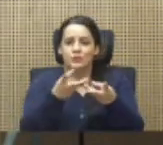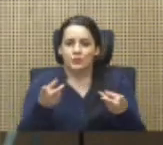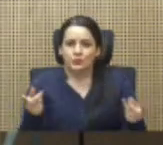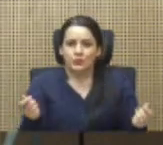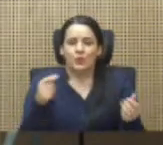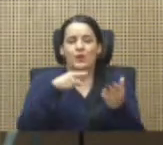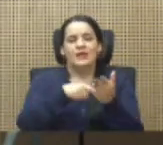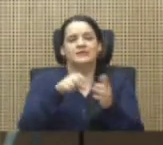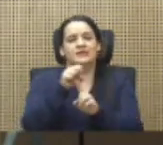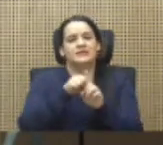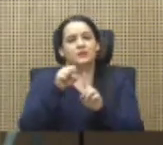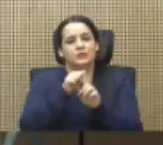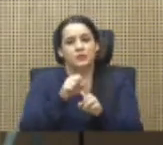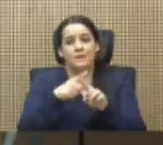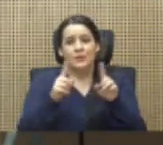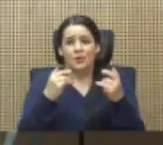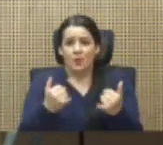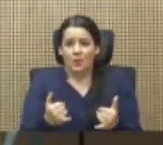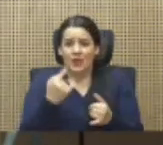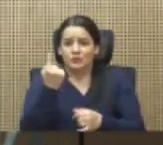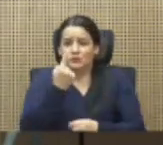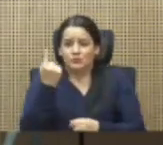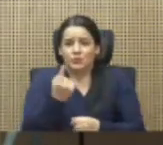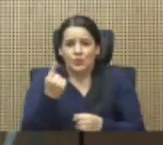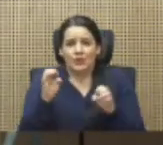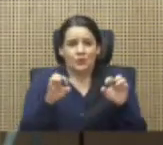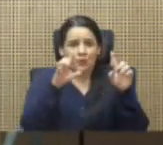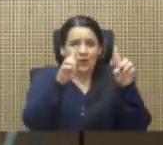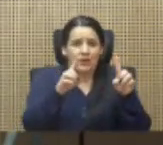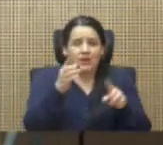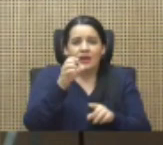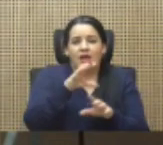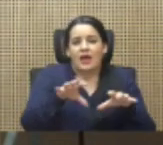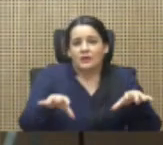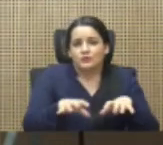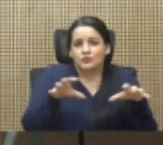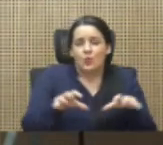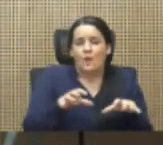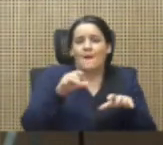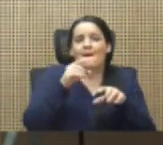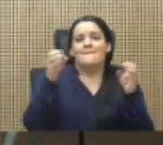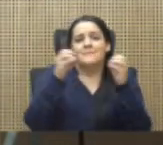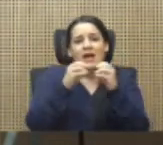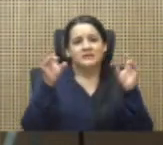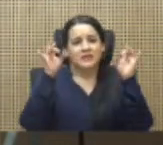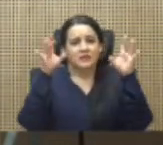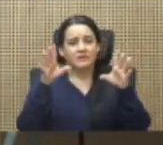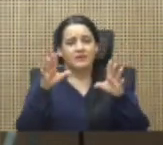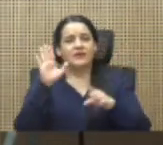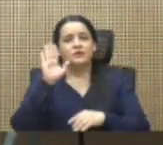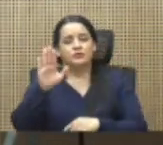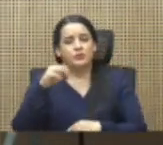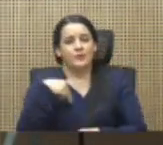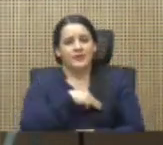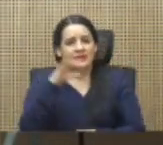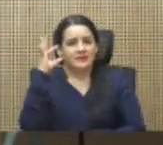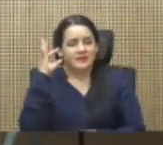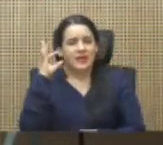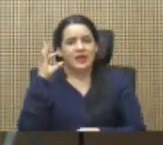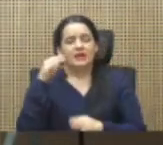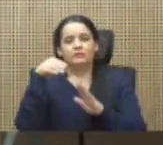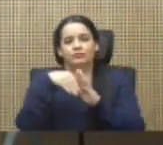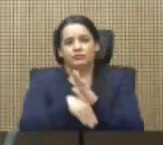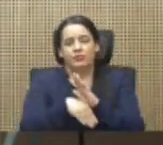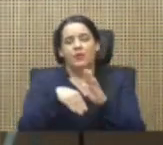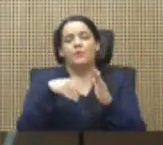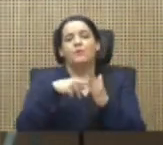en educación la acción más descabellada e inconsecuente de su ministra: desmantelar el programa de informática